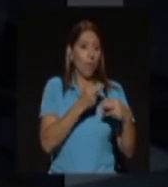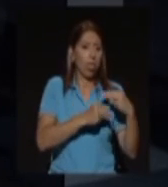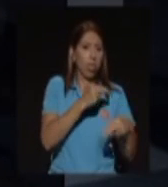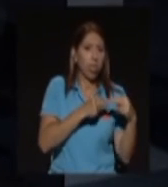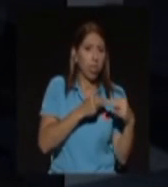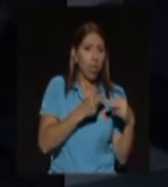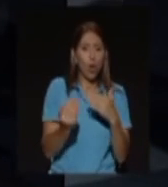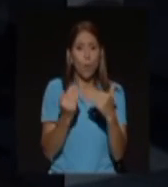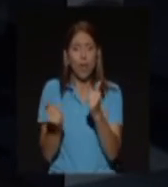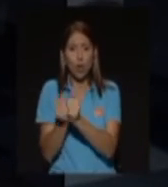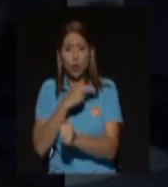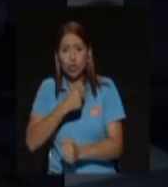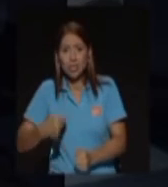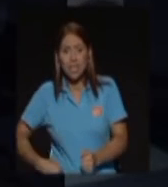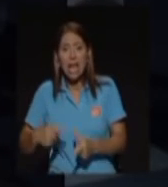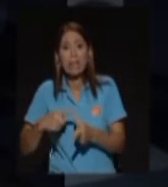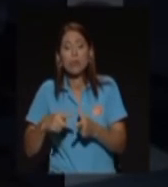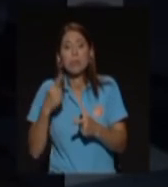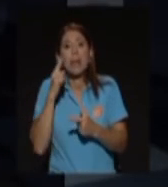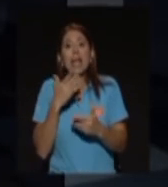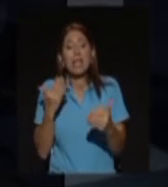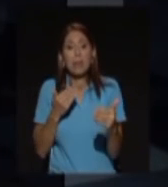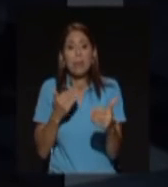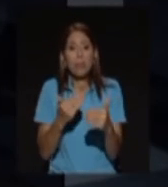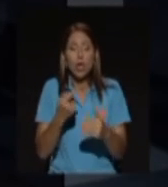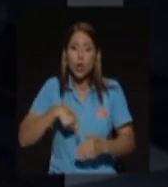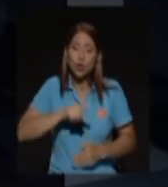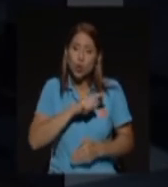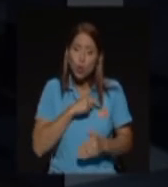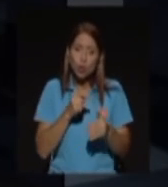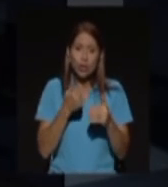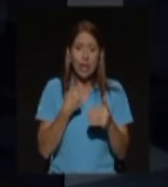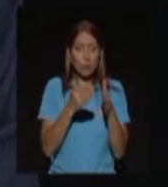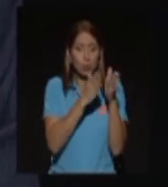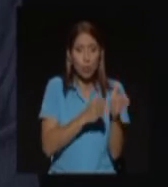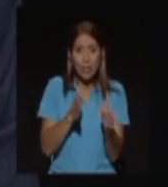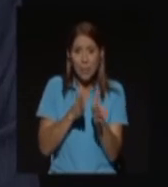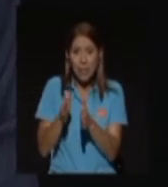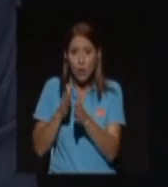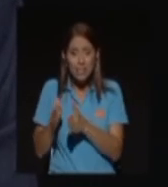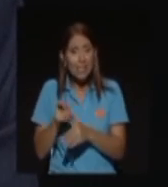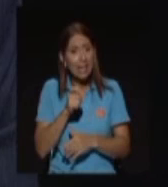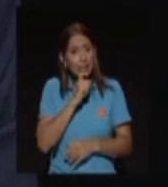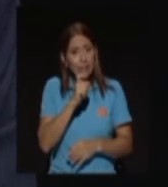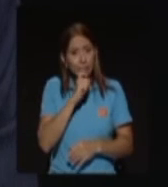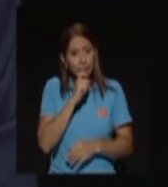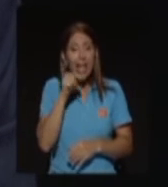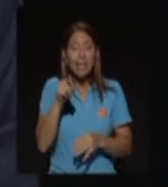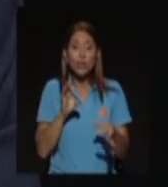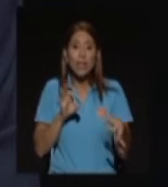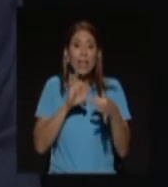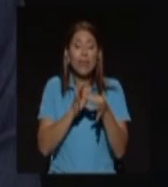proximidad. Tenemos un tema de costos de logística, lo cual tiene que ver con carreteras interiores, tiene que ver